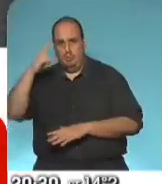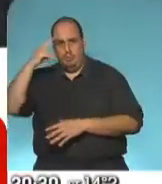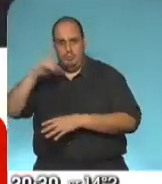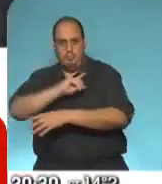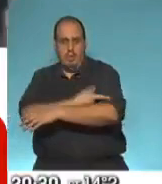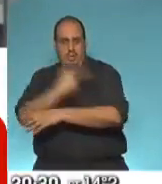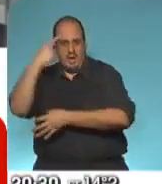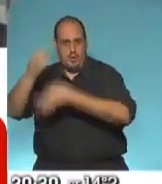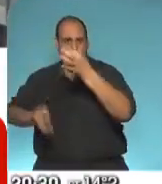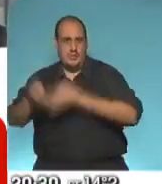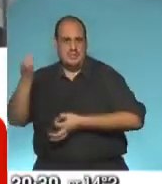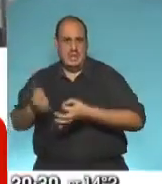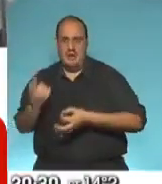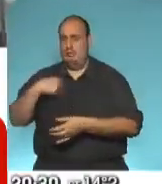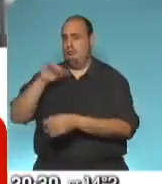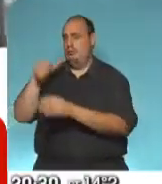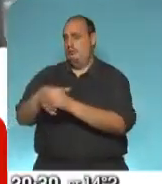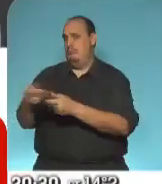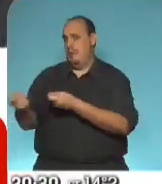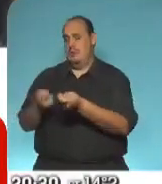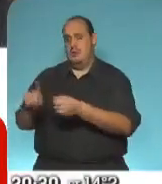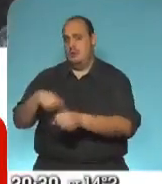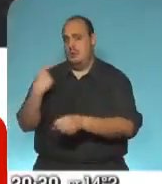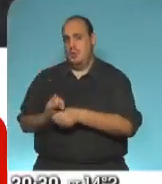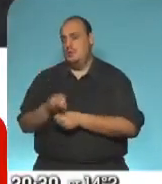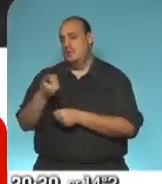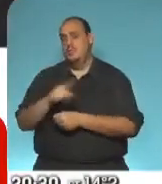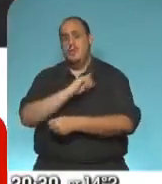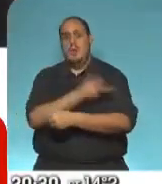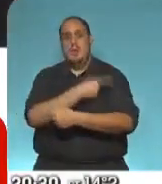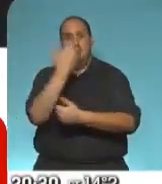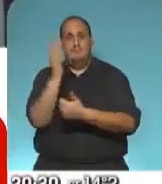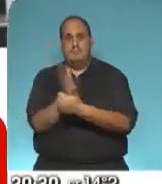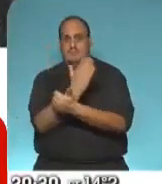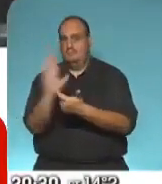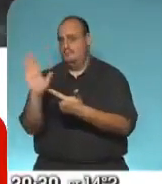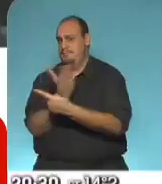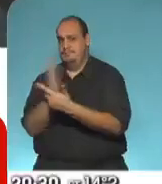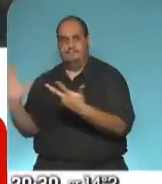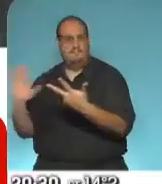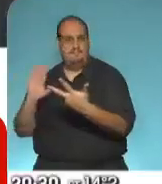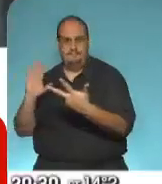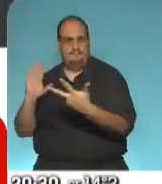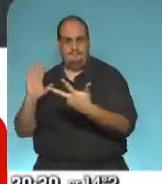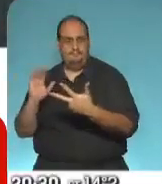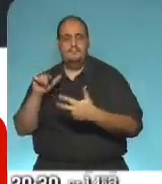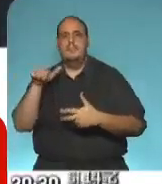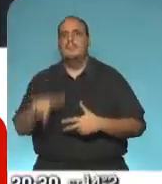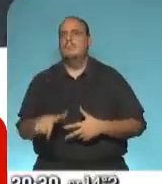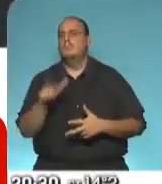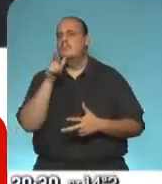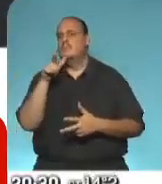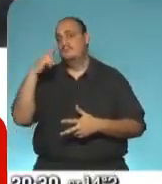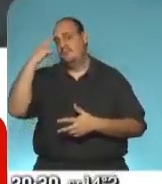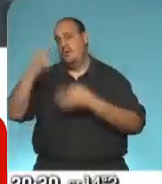tenemos facultades, ya que la Administración de Justicia en Argentina, por la división de poderes, reposa exclusivamente del Poder Judicial. En este sentido, todo indica que la